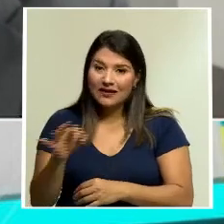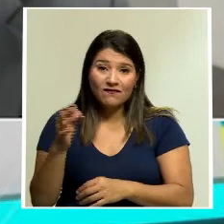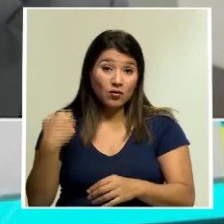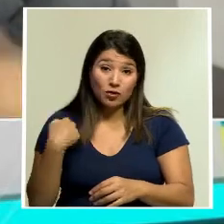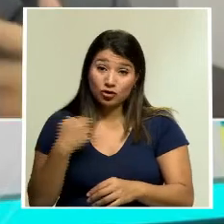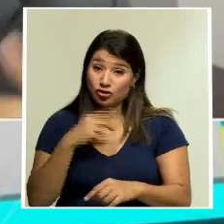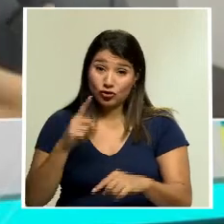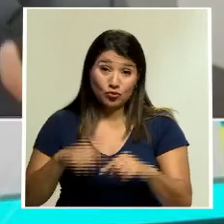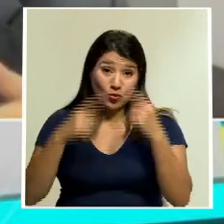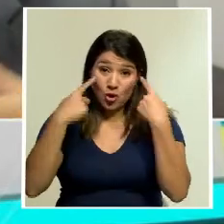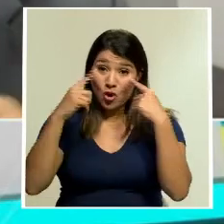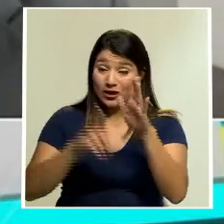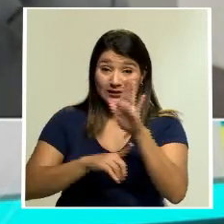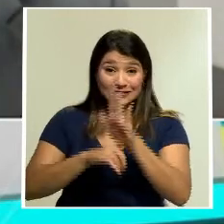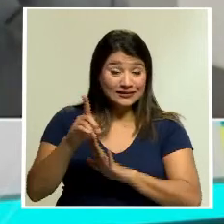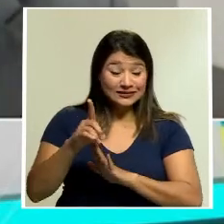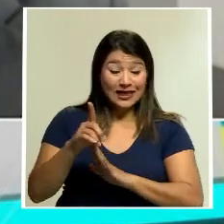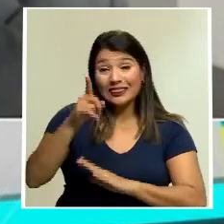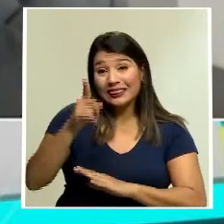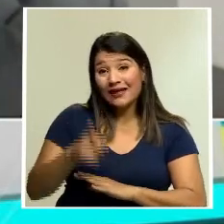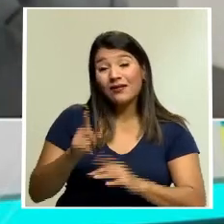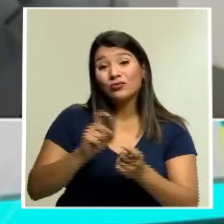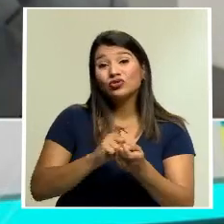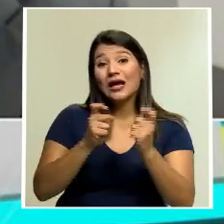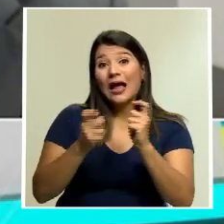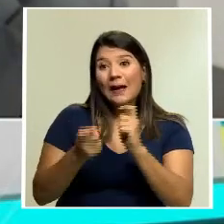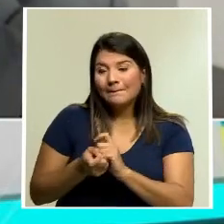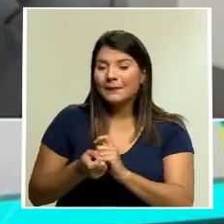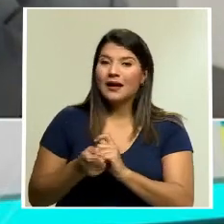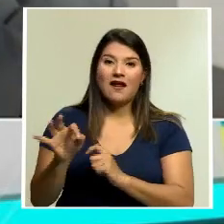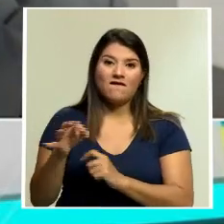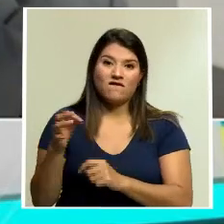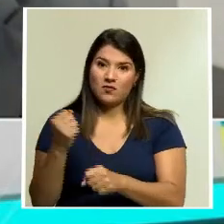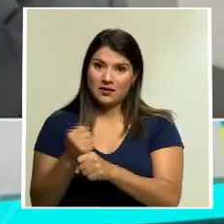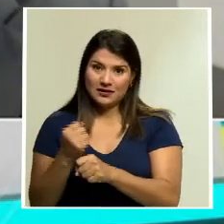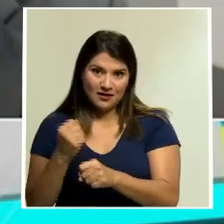desarrollarnos. Tenemos que más bien cambiar el chip